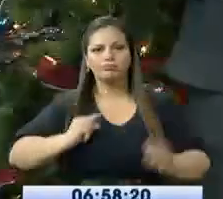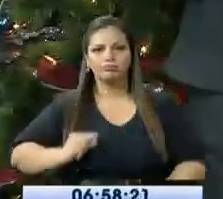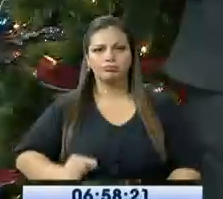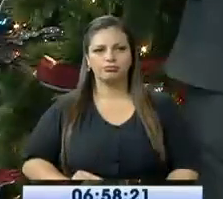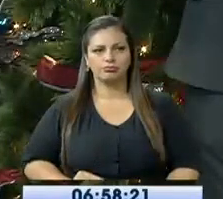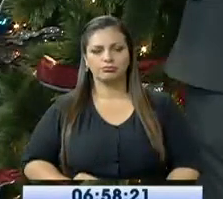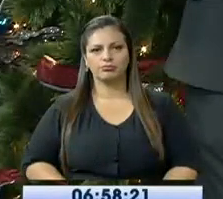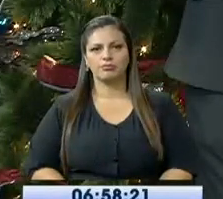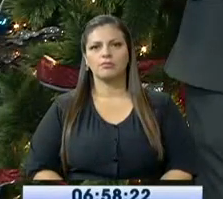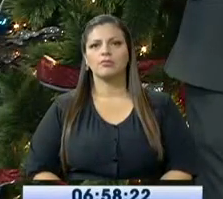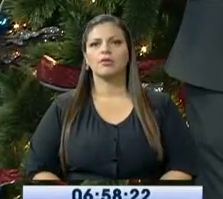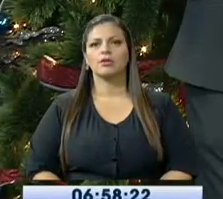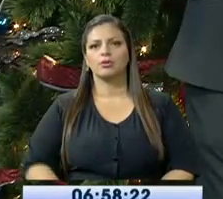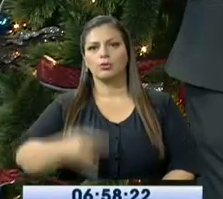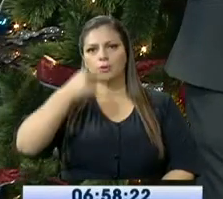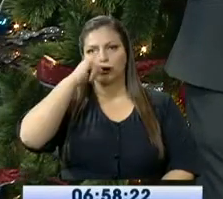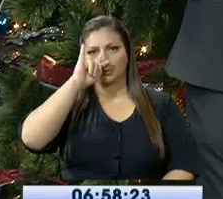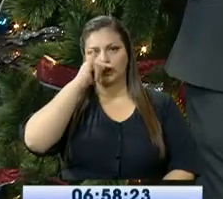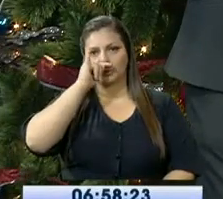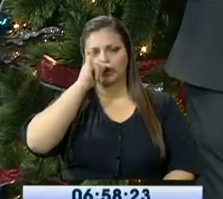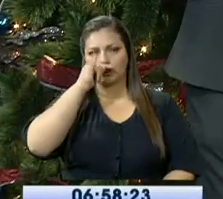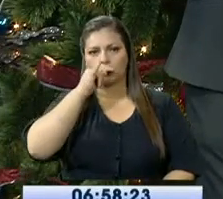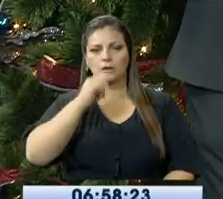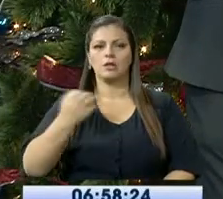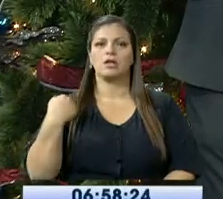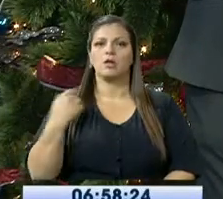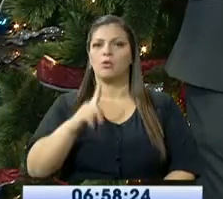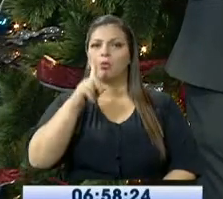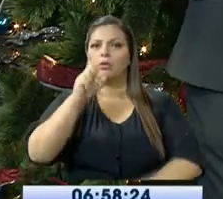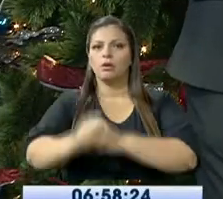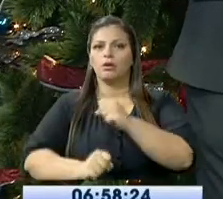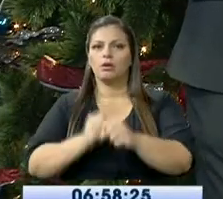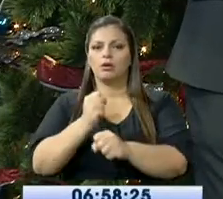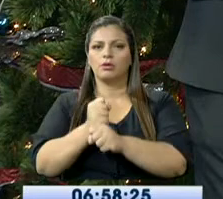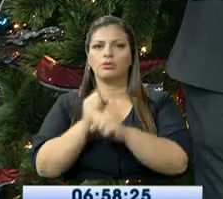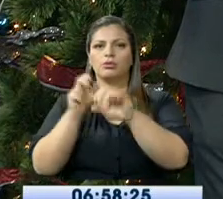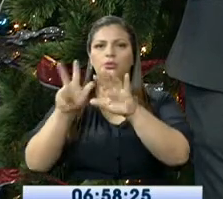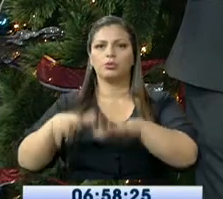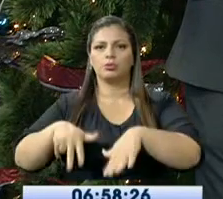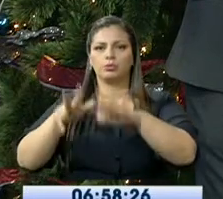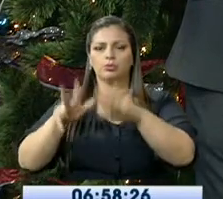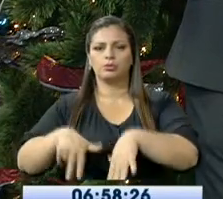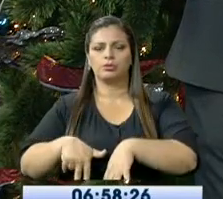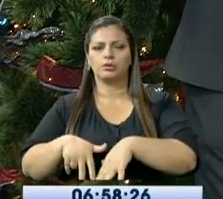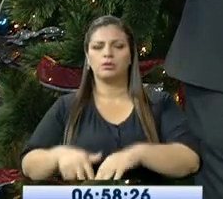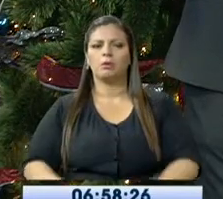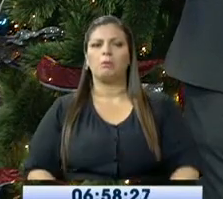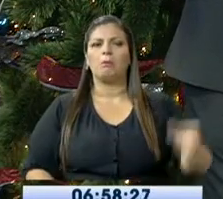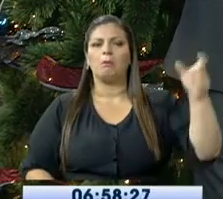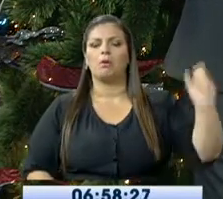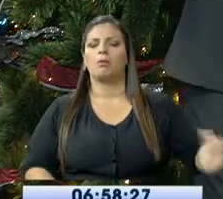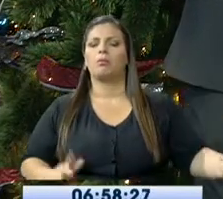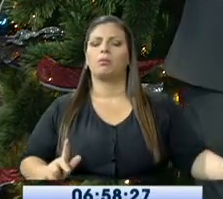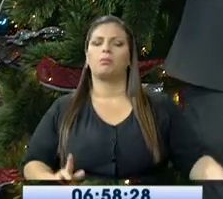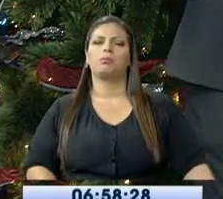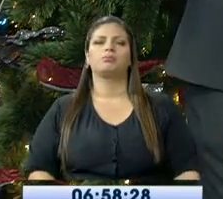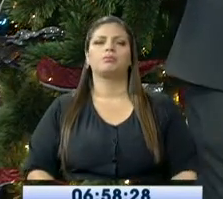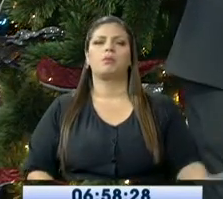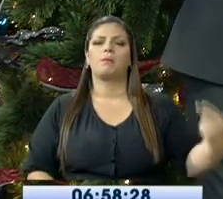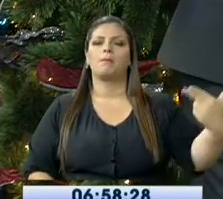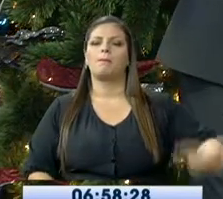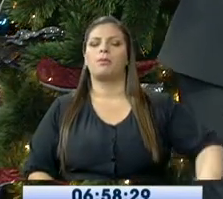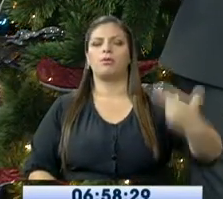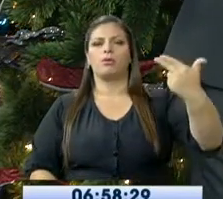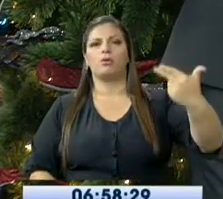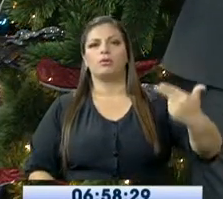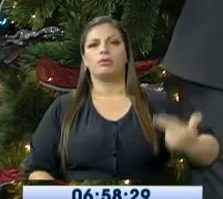Un menor de un año, 8 meses, fue alcanzado por una bala perdida. Qué terrible la violencia y la inseguridad que a veces se vive